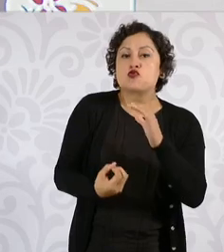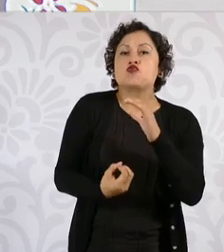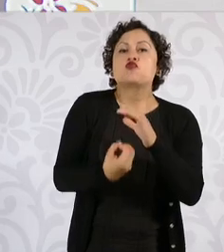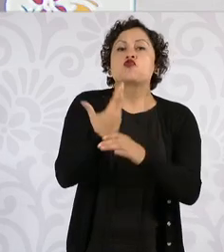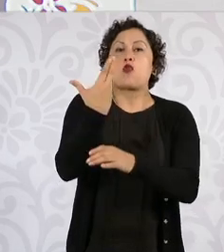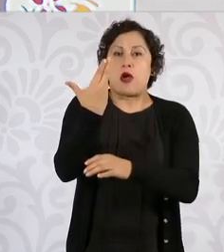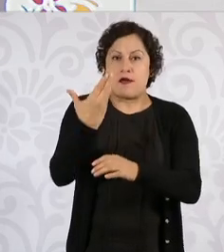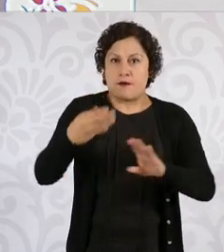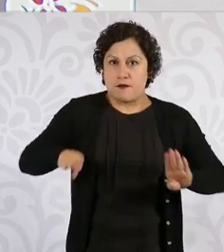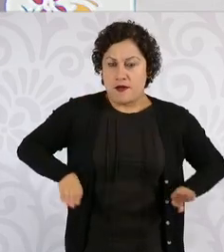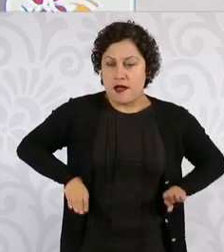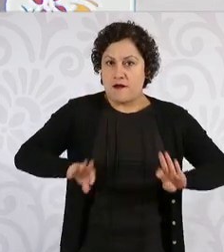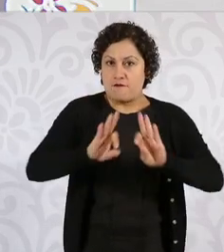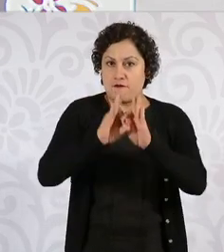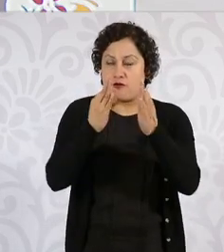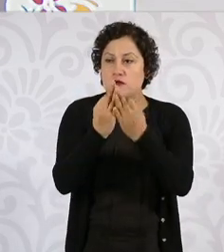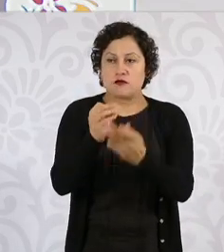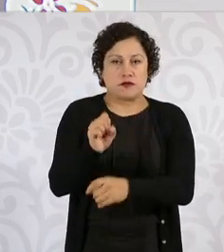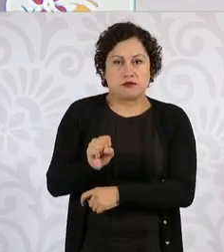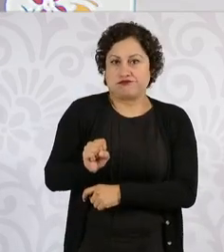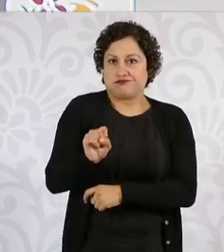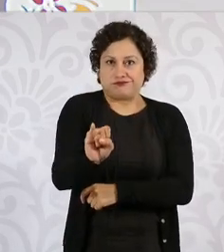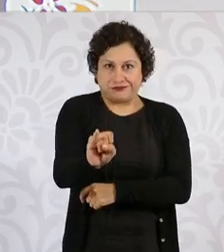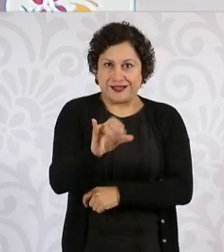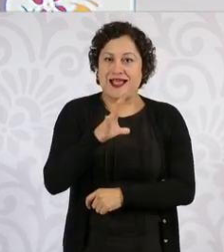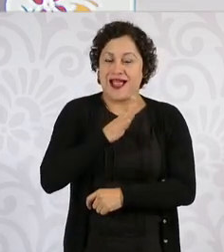el humanismo mexicano y la Cuarta Transformación.